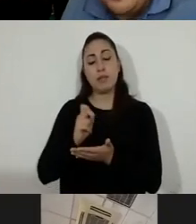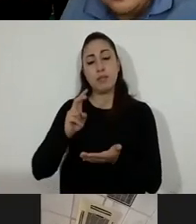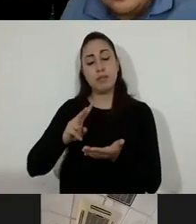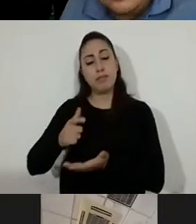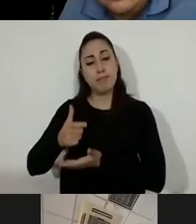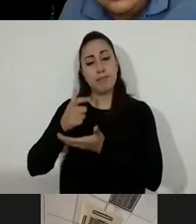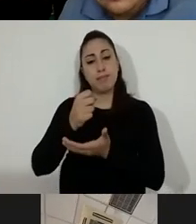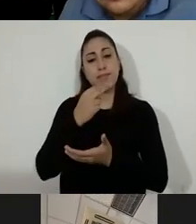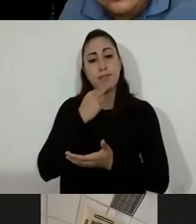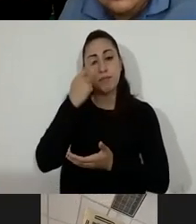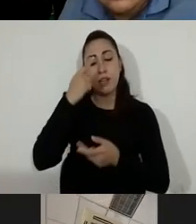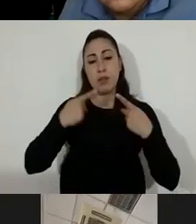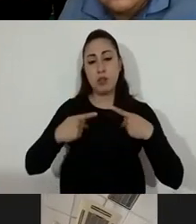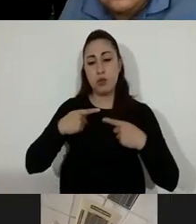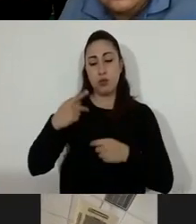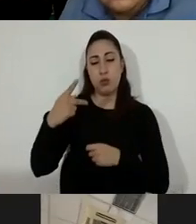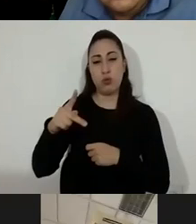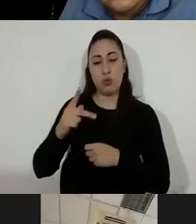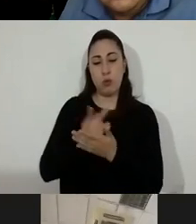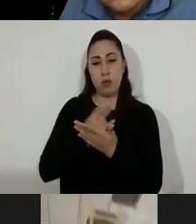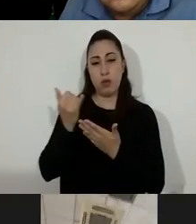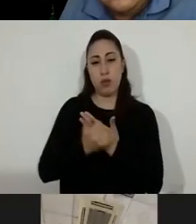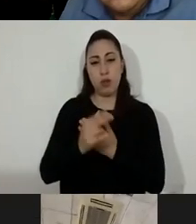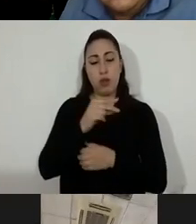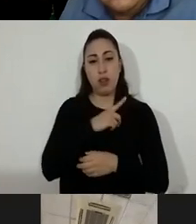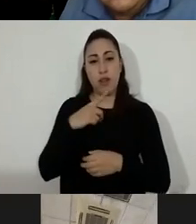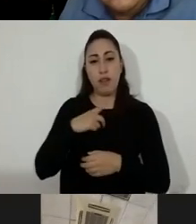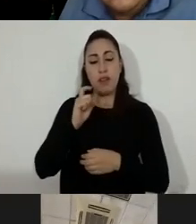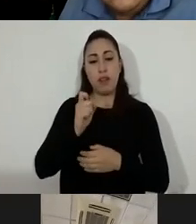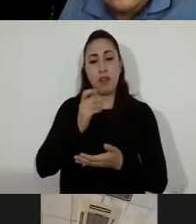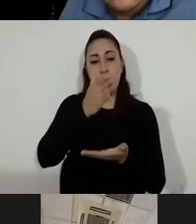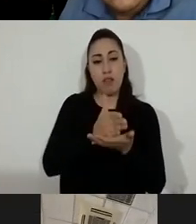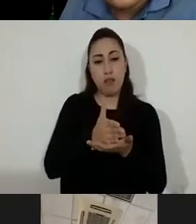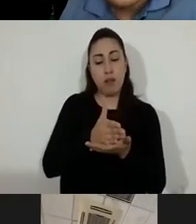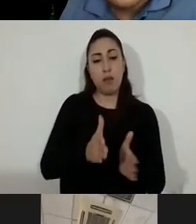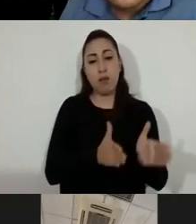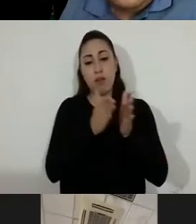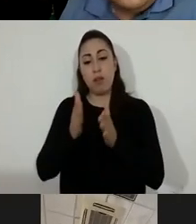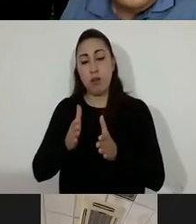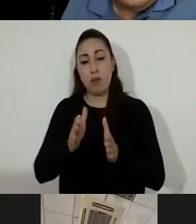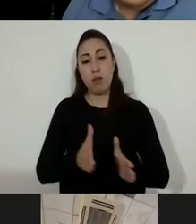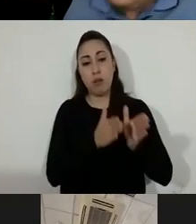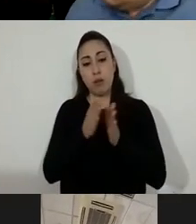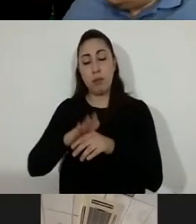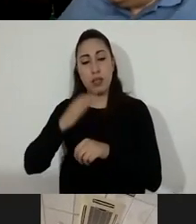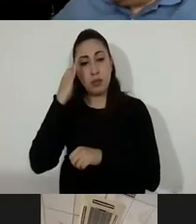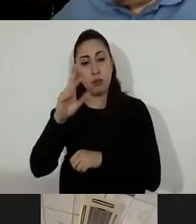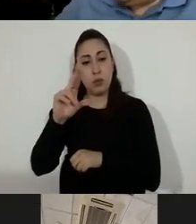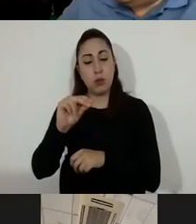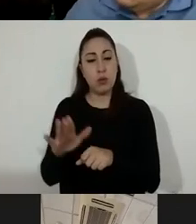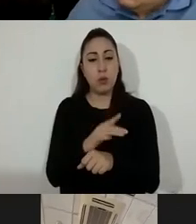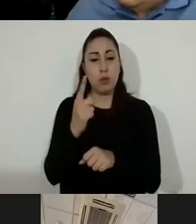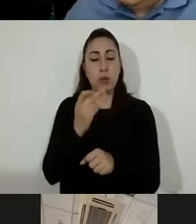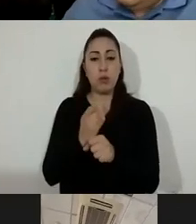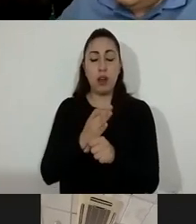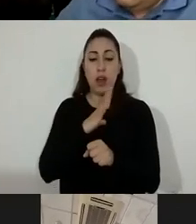presupuesto participativo no debe verse detenido por más tiempo, toda vez que ya se cuentan con comités